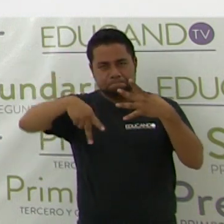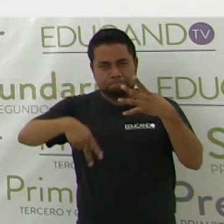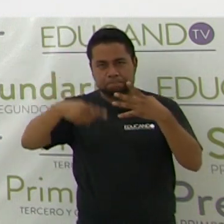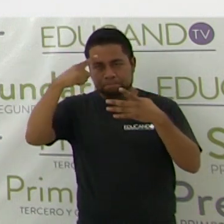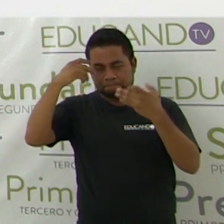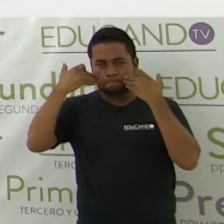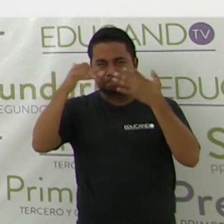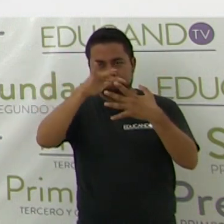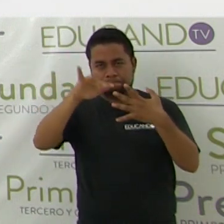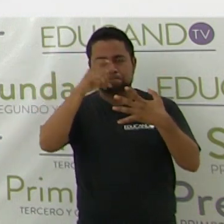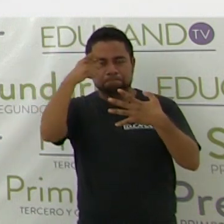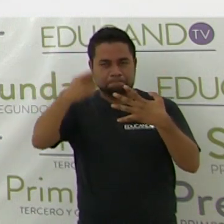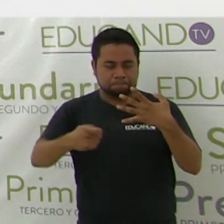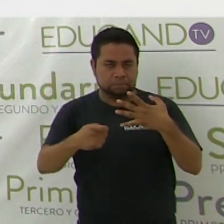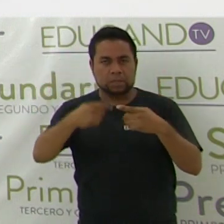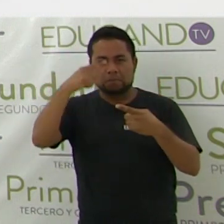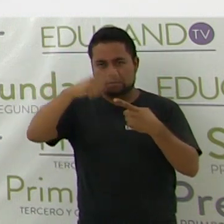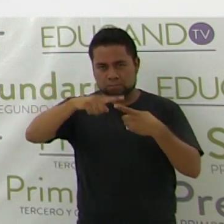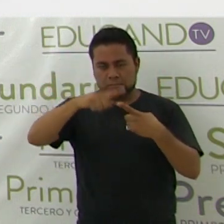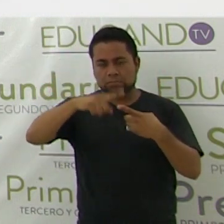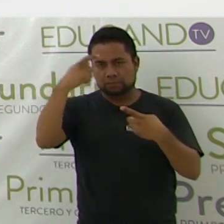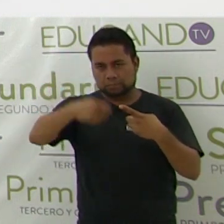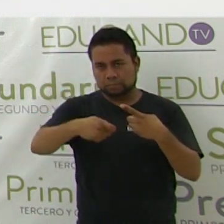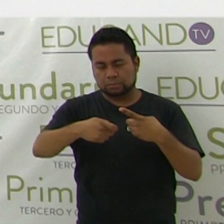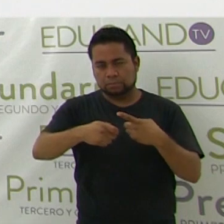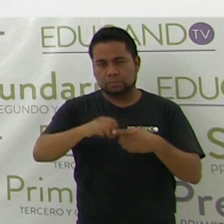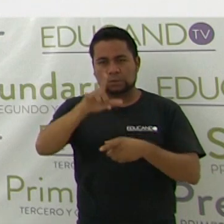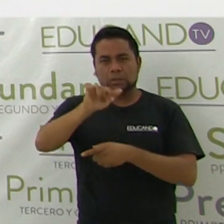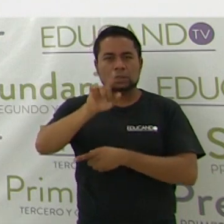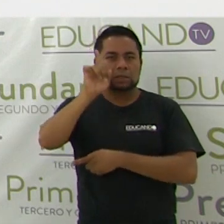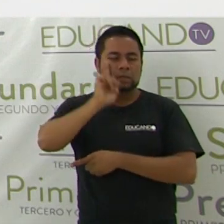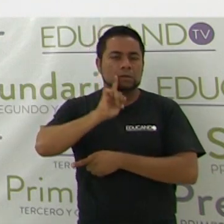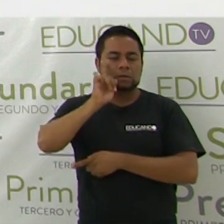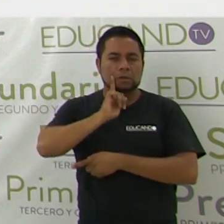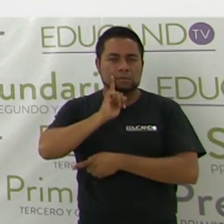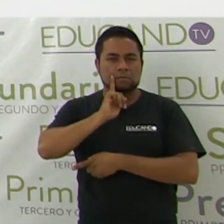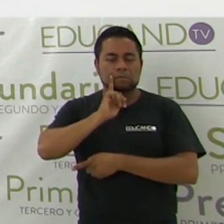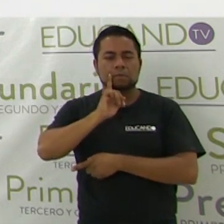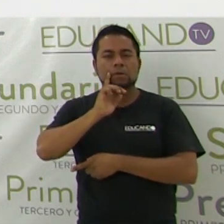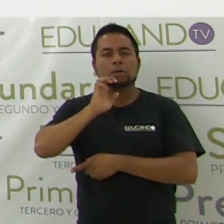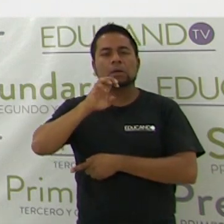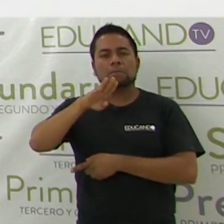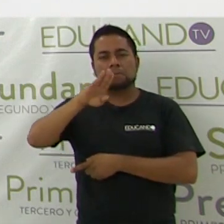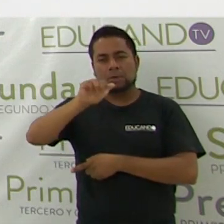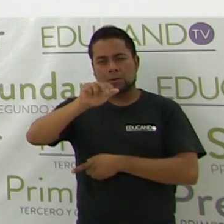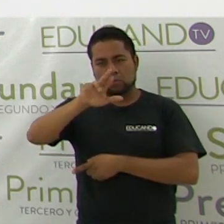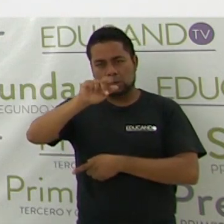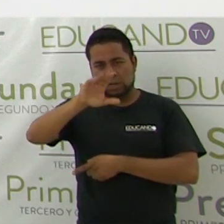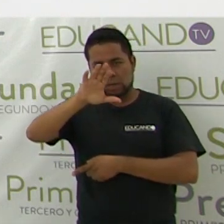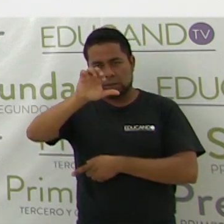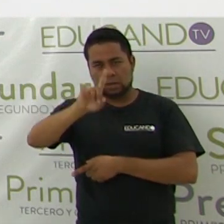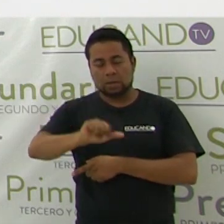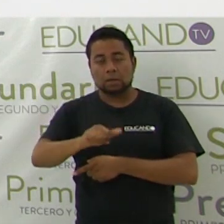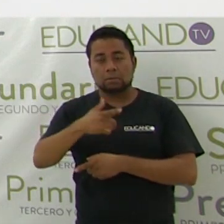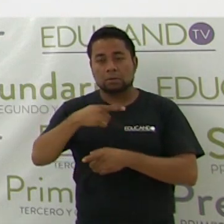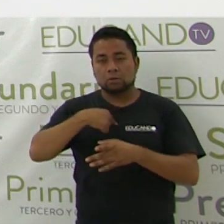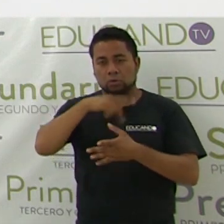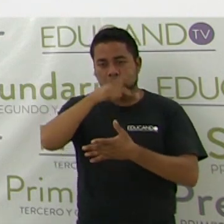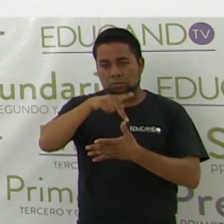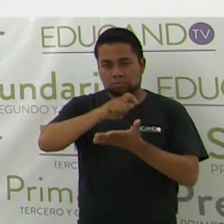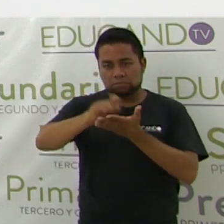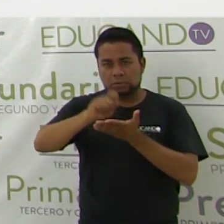ustedes sepan. El primero se llama La mujer enclaustrada. Voy a escribir, pero voy a buscar un plumón